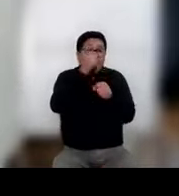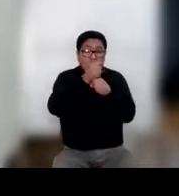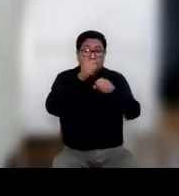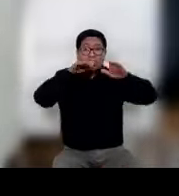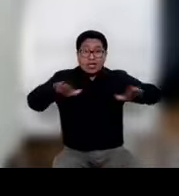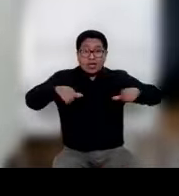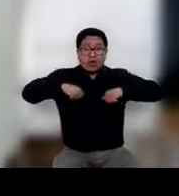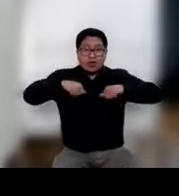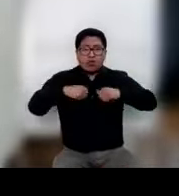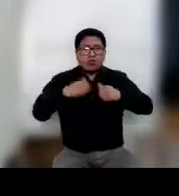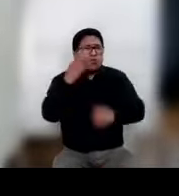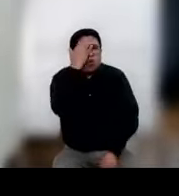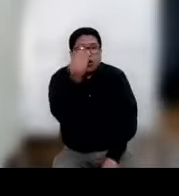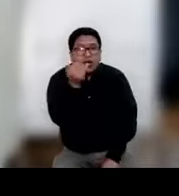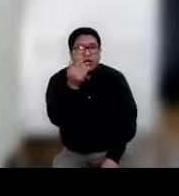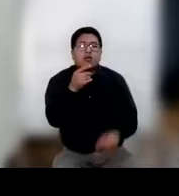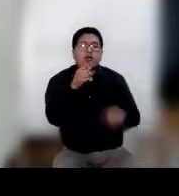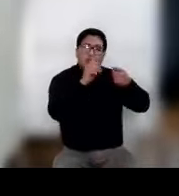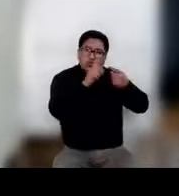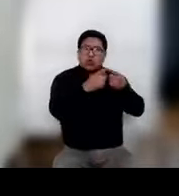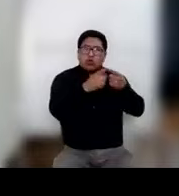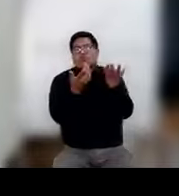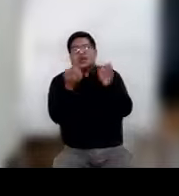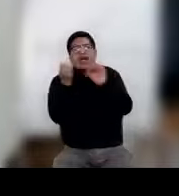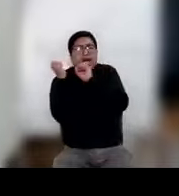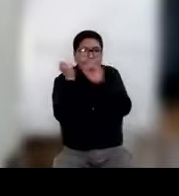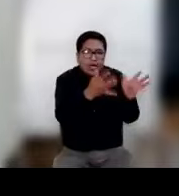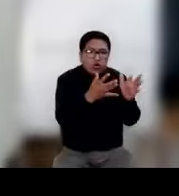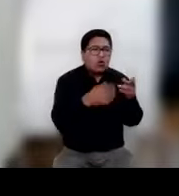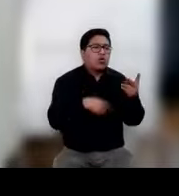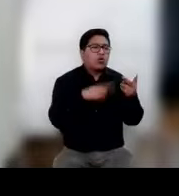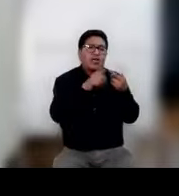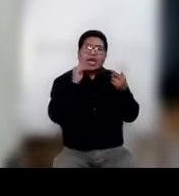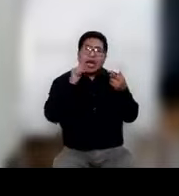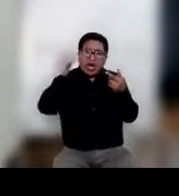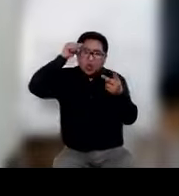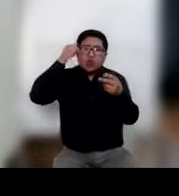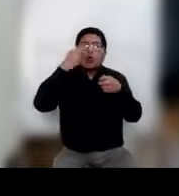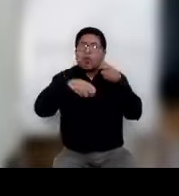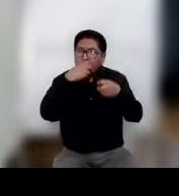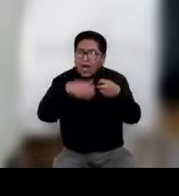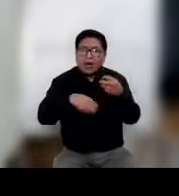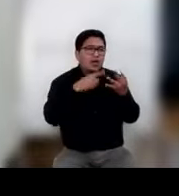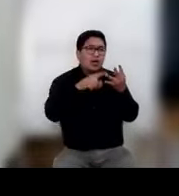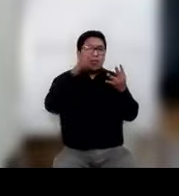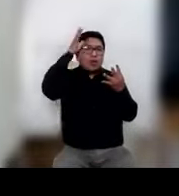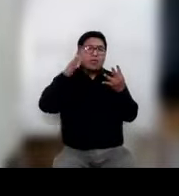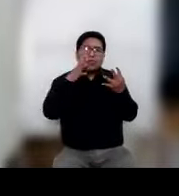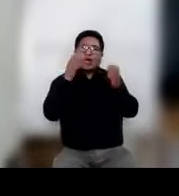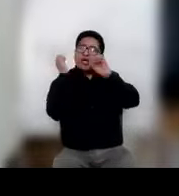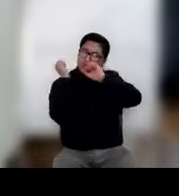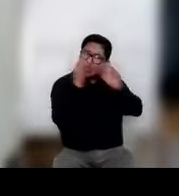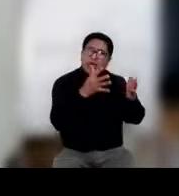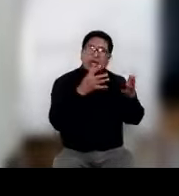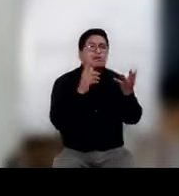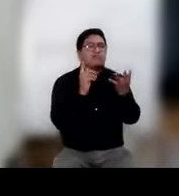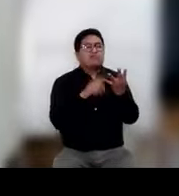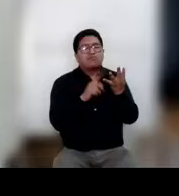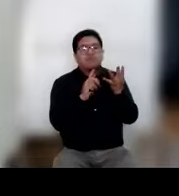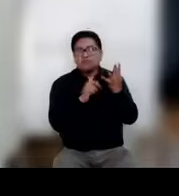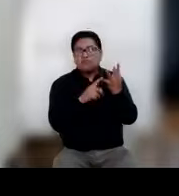no hay abandono son problemas de los adultos no abandono de los padres hay problemas de